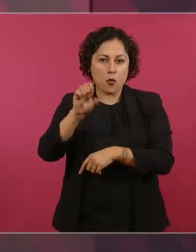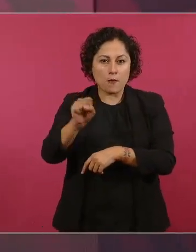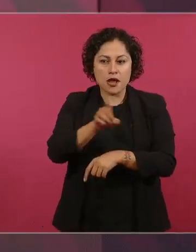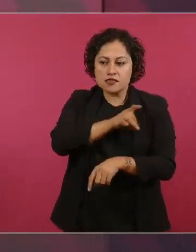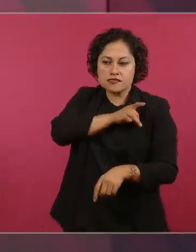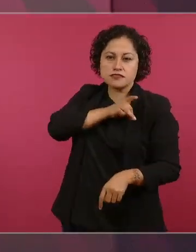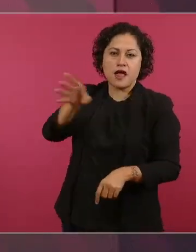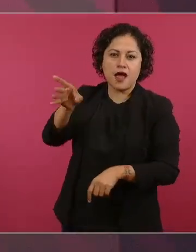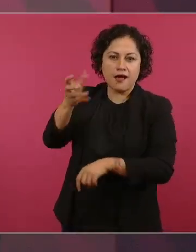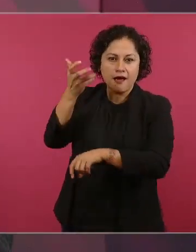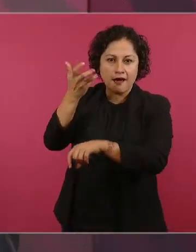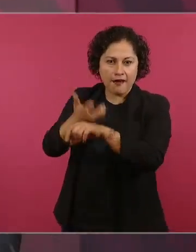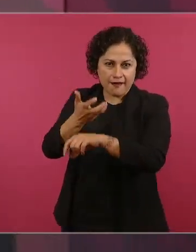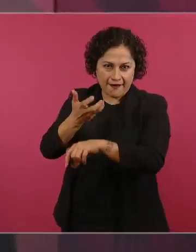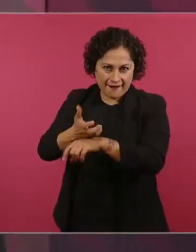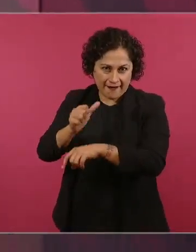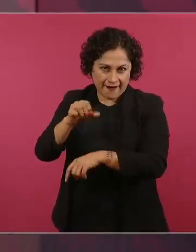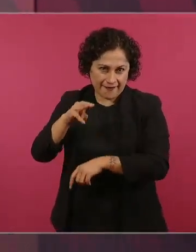Hasta